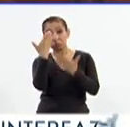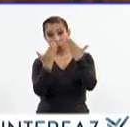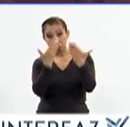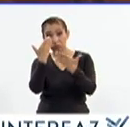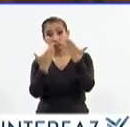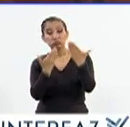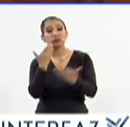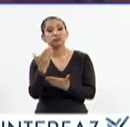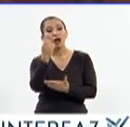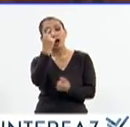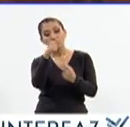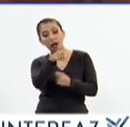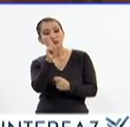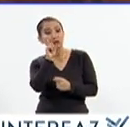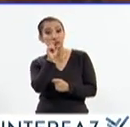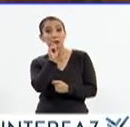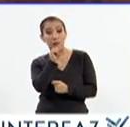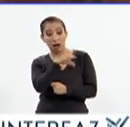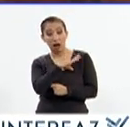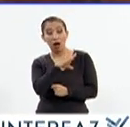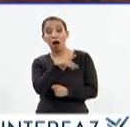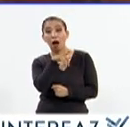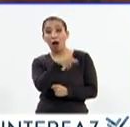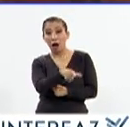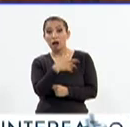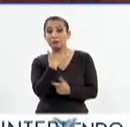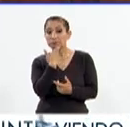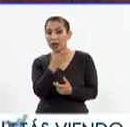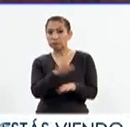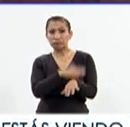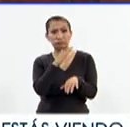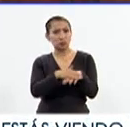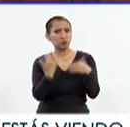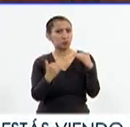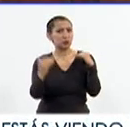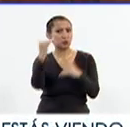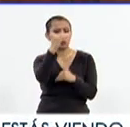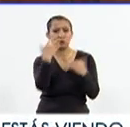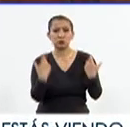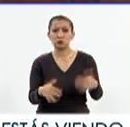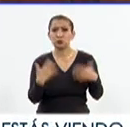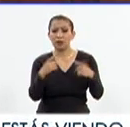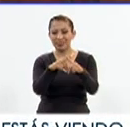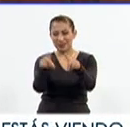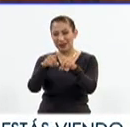académica. Algunas de ellas inclusive han tenido los mejores promedios